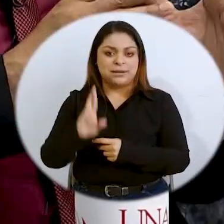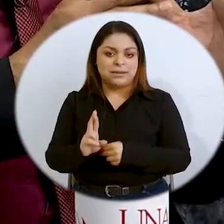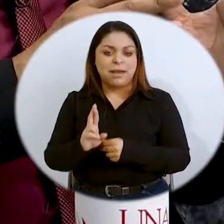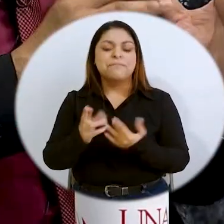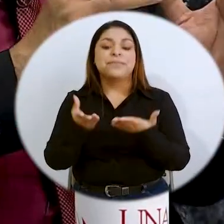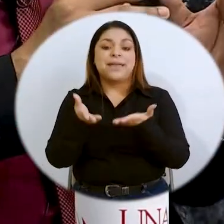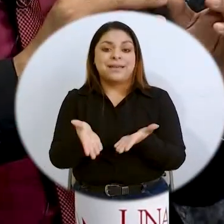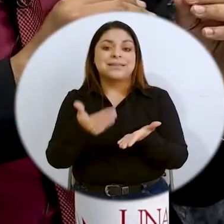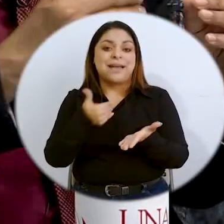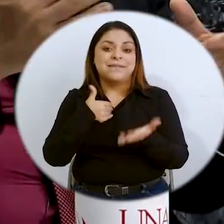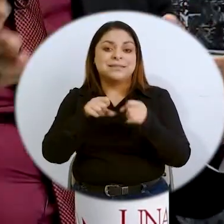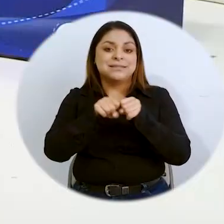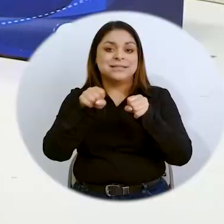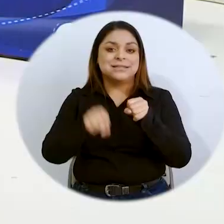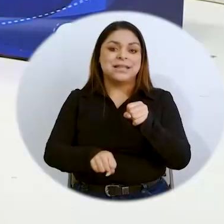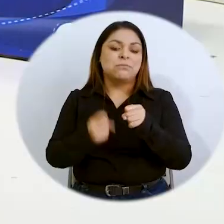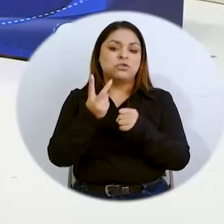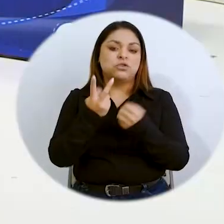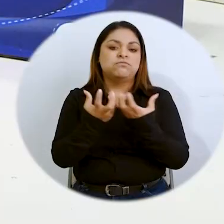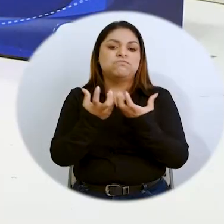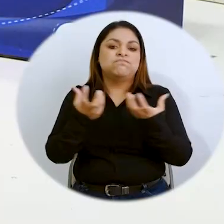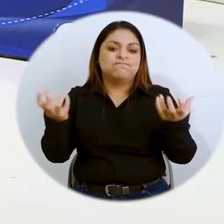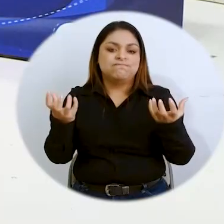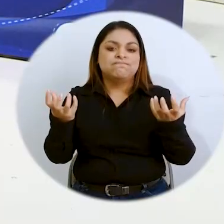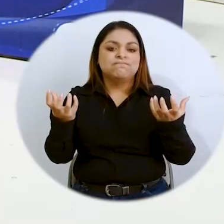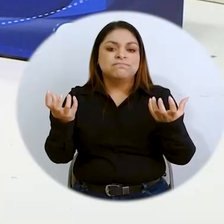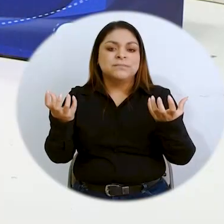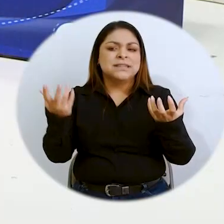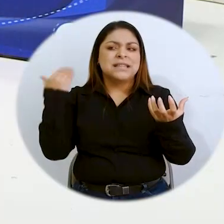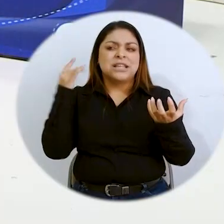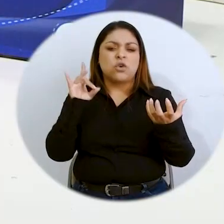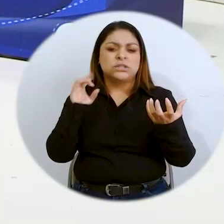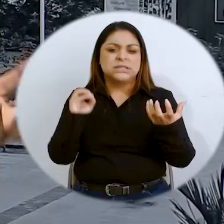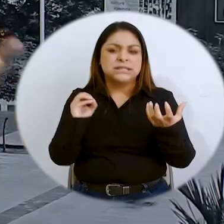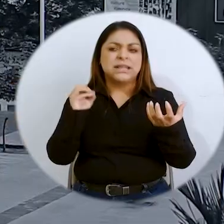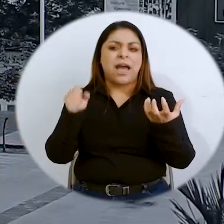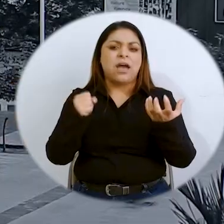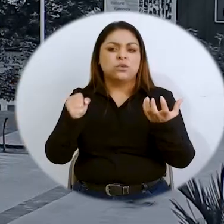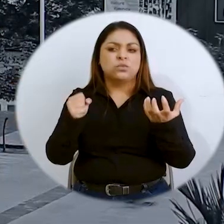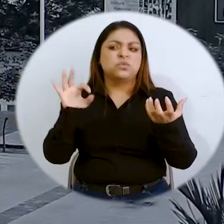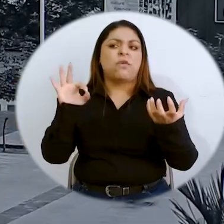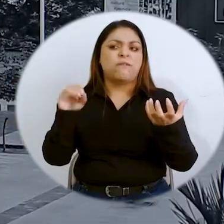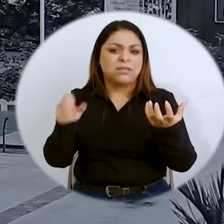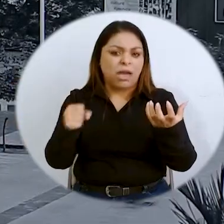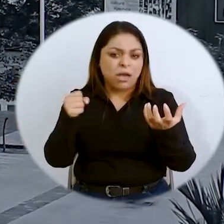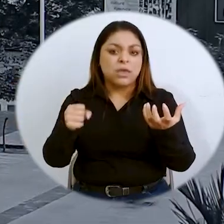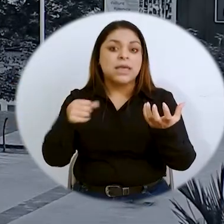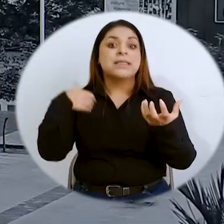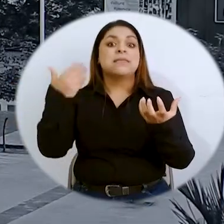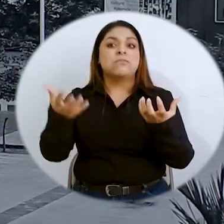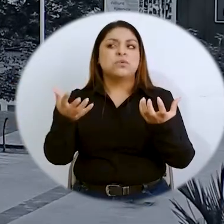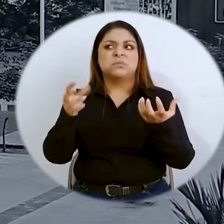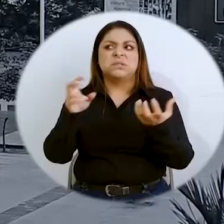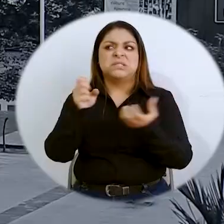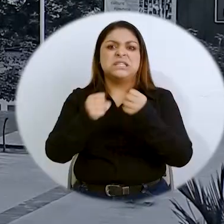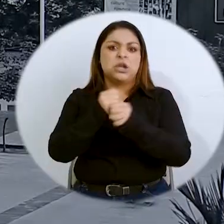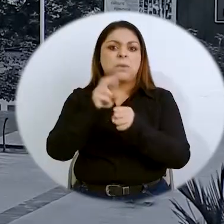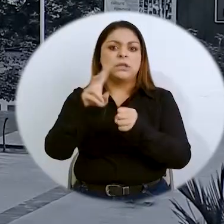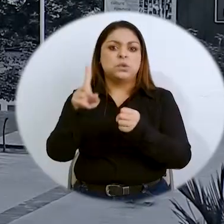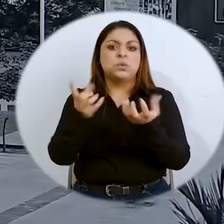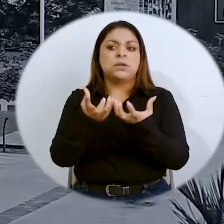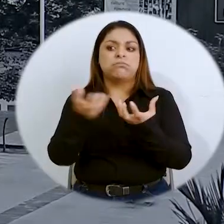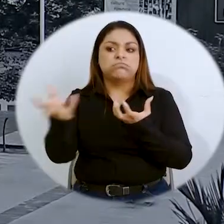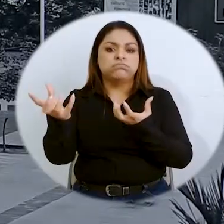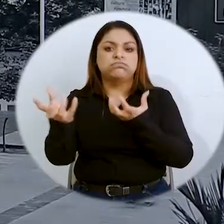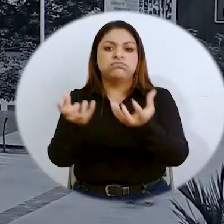sistema bipartidista desde los 80s y los 90s. A principios del siglo XXI empezamos a transitar hacia uno multipartidista que